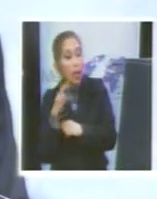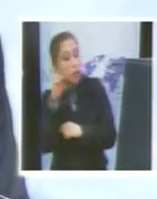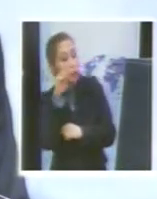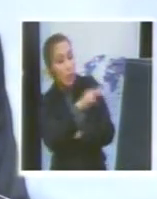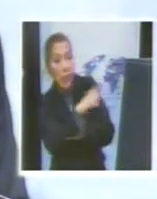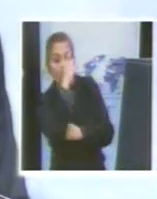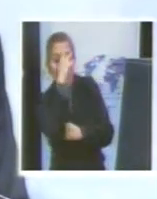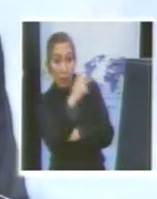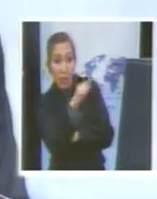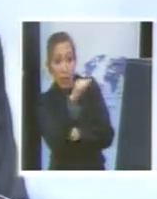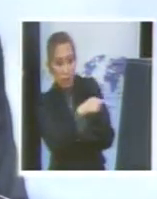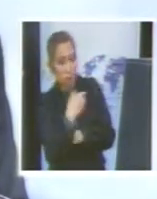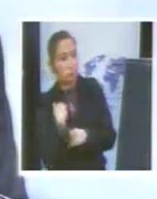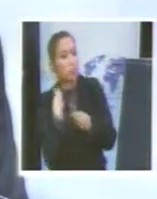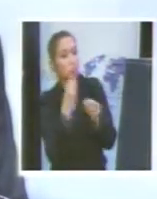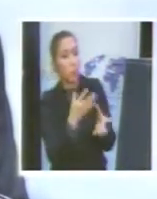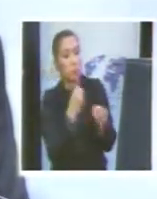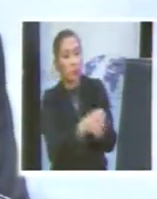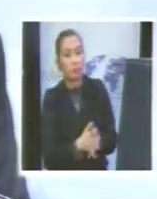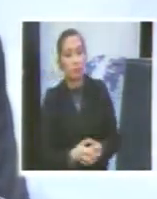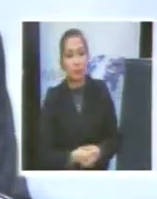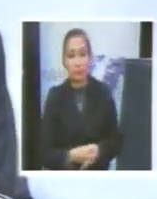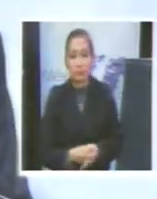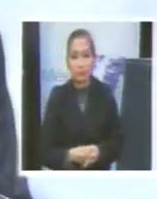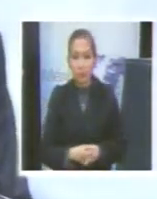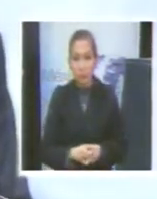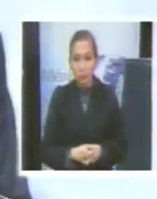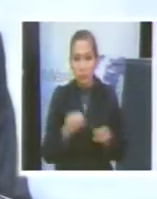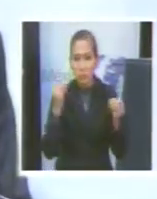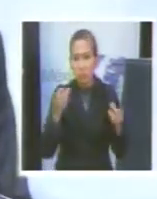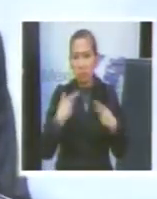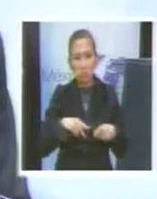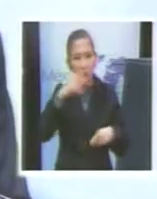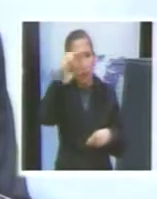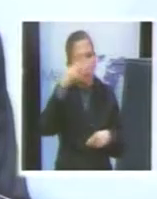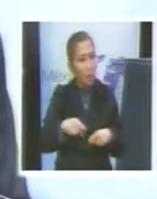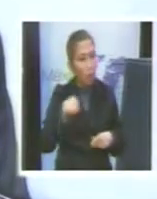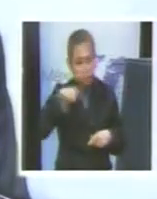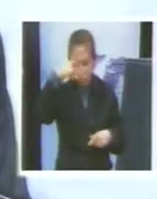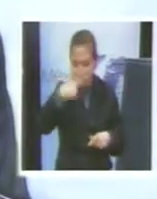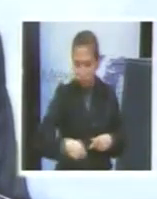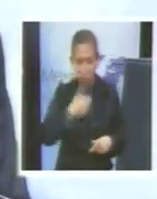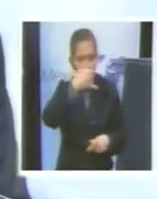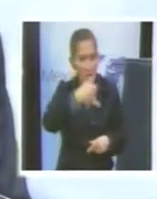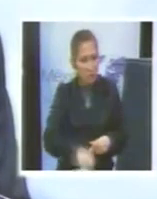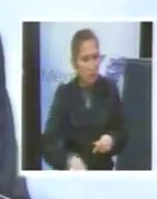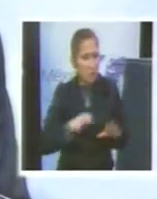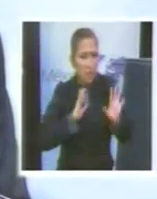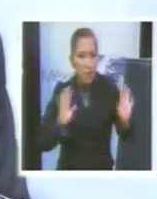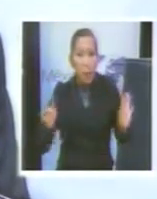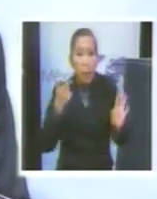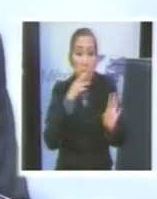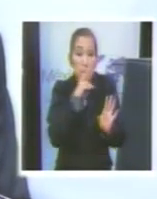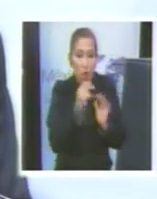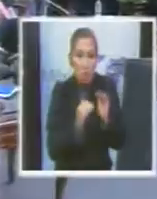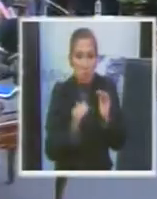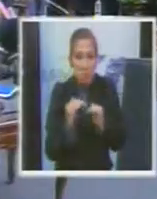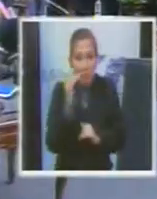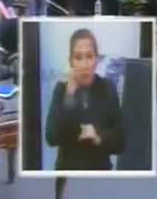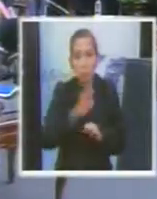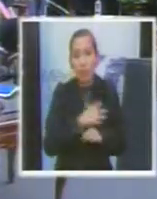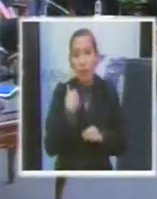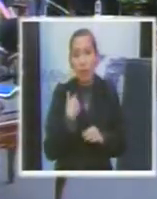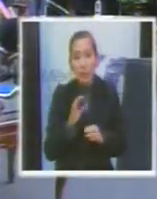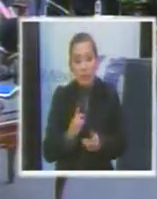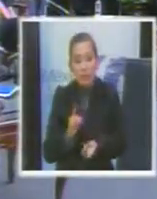muchos mexicanos lo mejor de sí misma. Muchos mexicanos somos lo que somos y sin duda somos un poco mejores porque